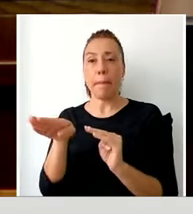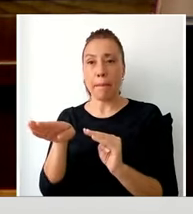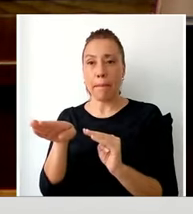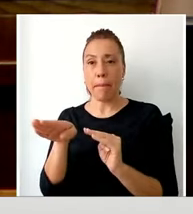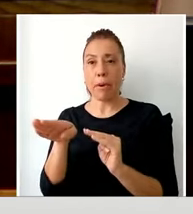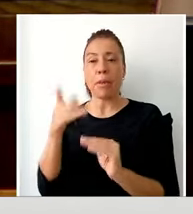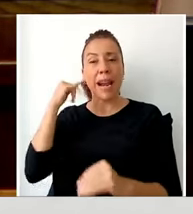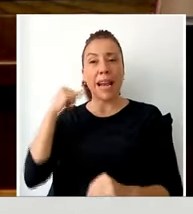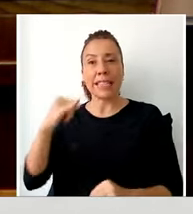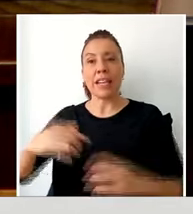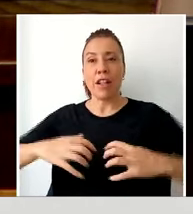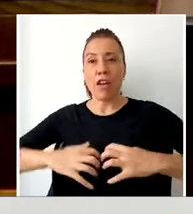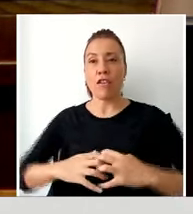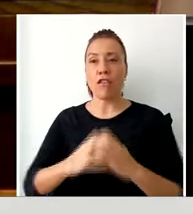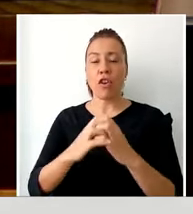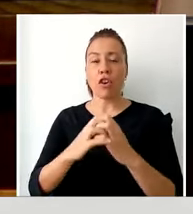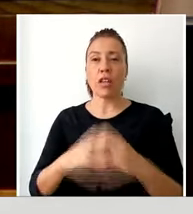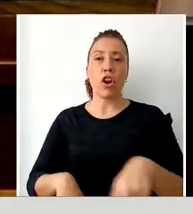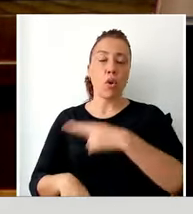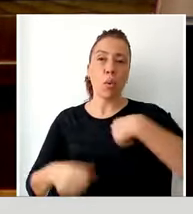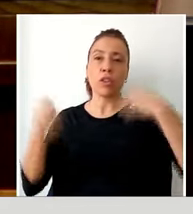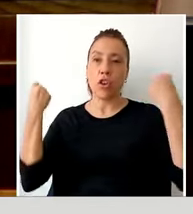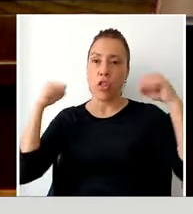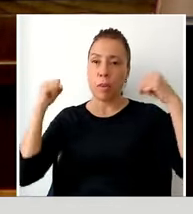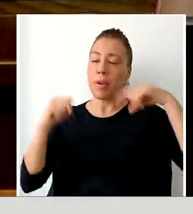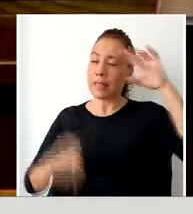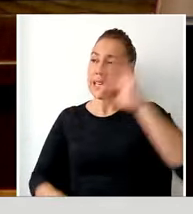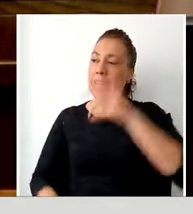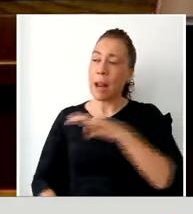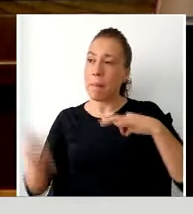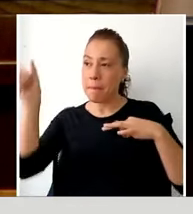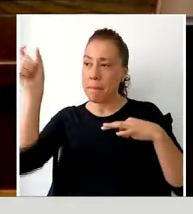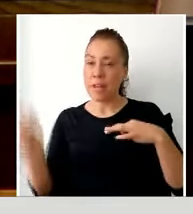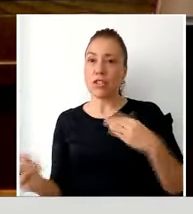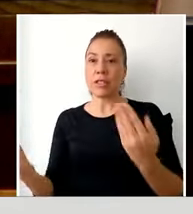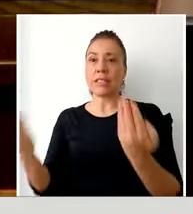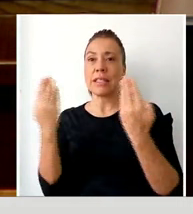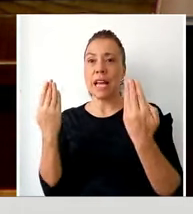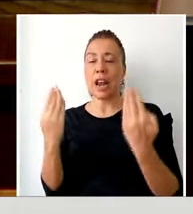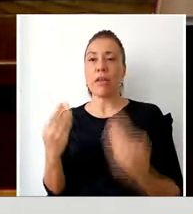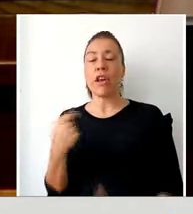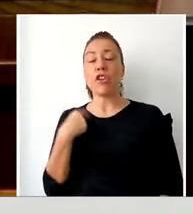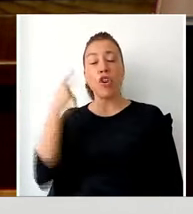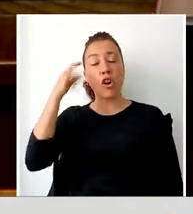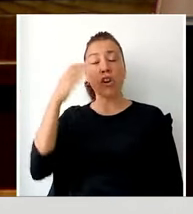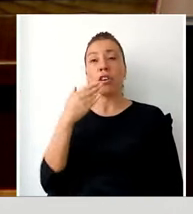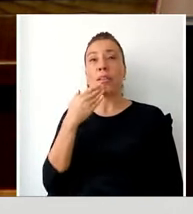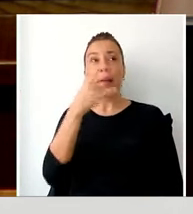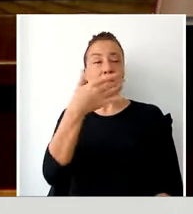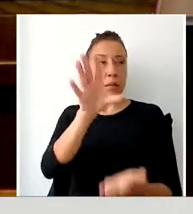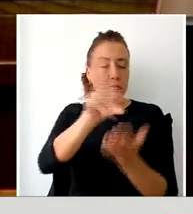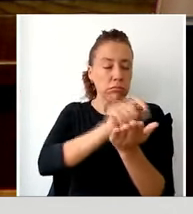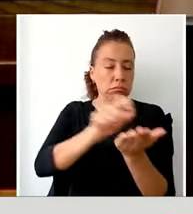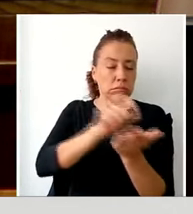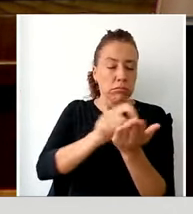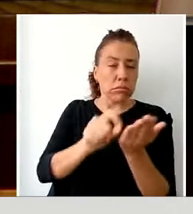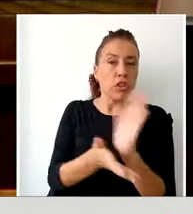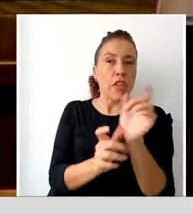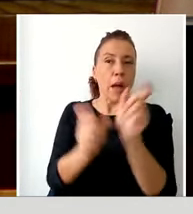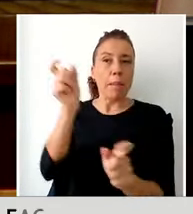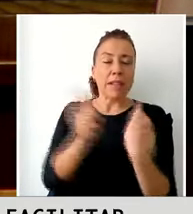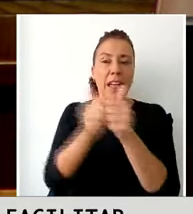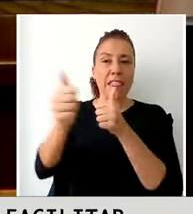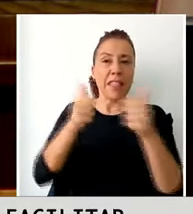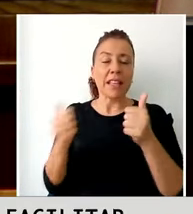fortaleciendo nuestros deportes Yo sé que está nuestro ministro saludarlo y yo creo que está tomando de vida nota de todas estas personas y dirigentes que necesitan